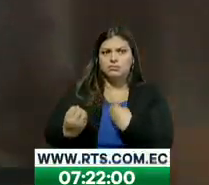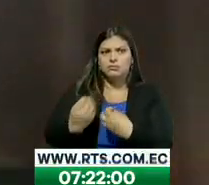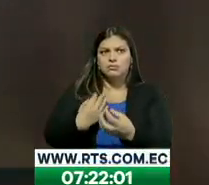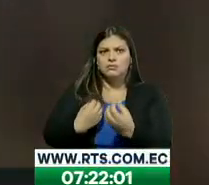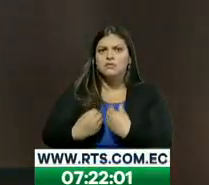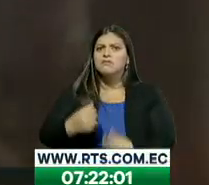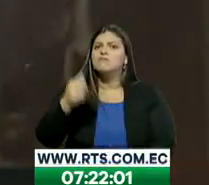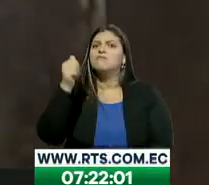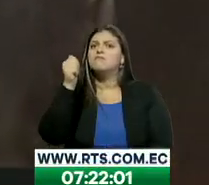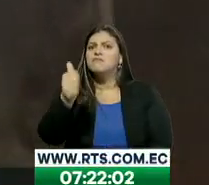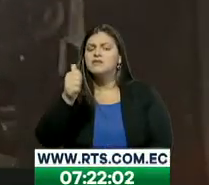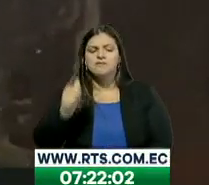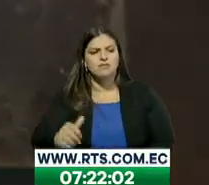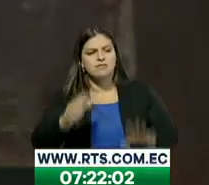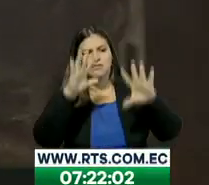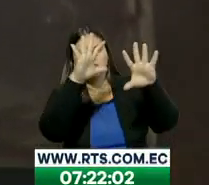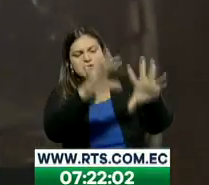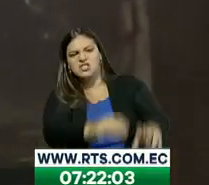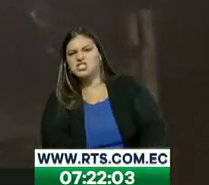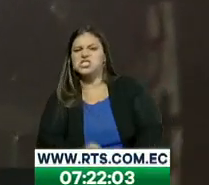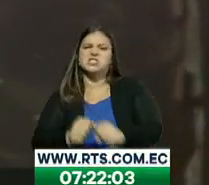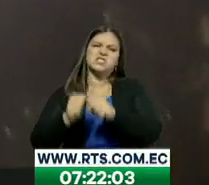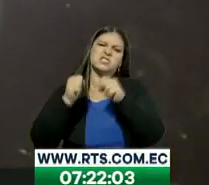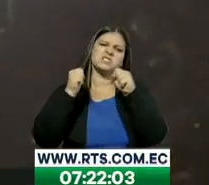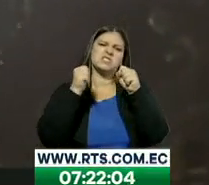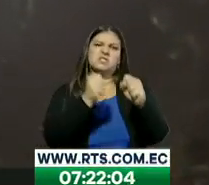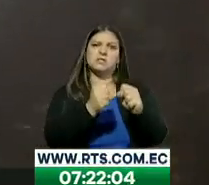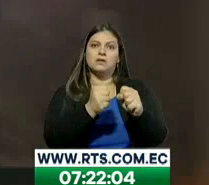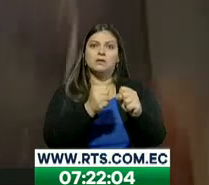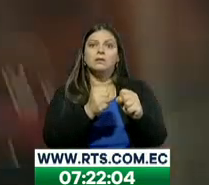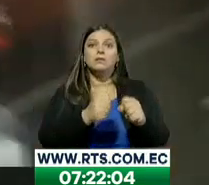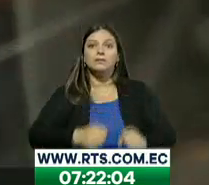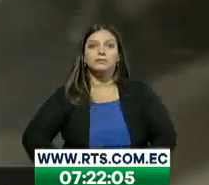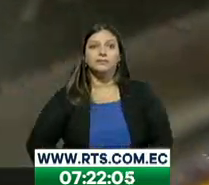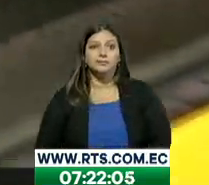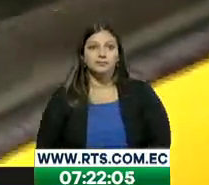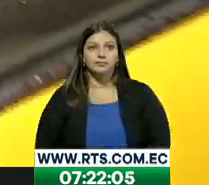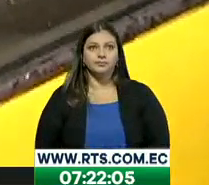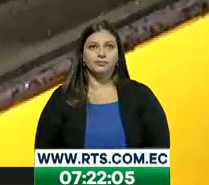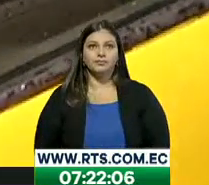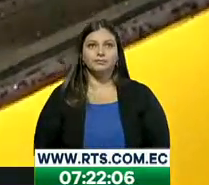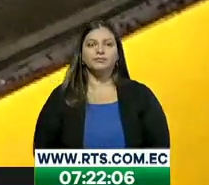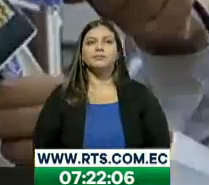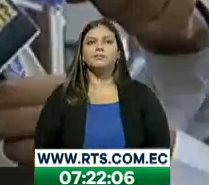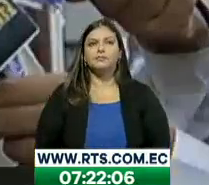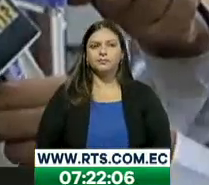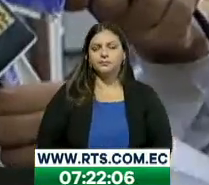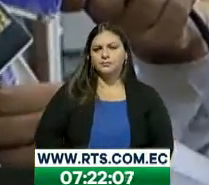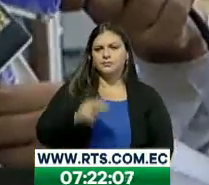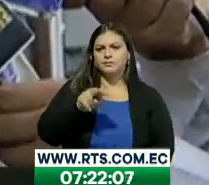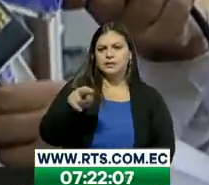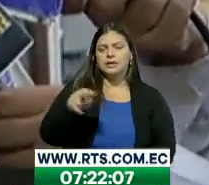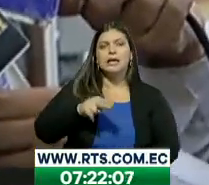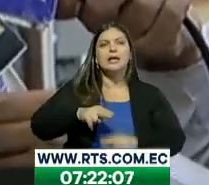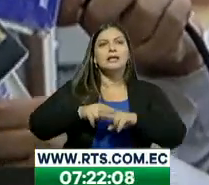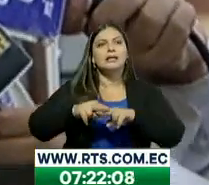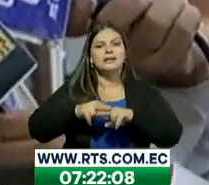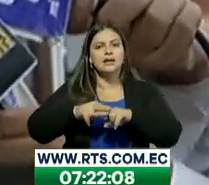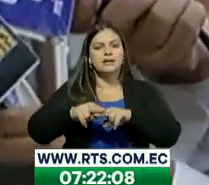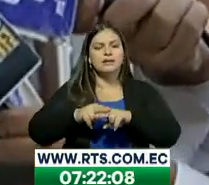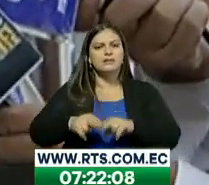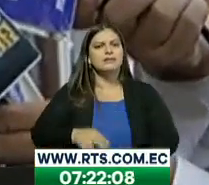en este tipo de actos al ver que ha burlado las seguridades del taxi, que si hubiese sido un